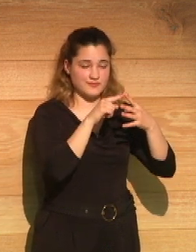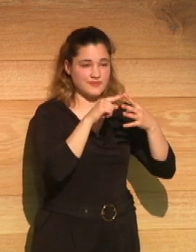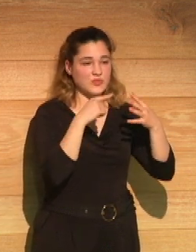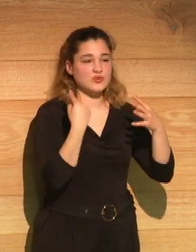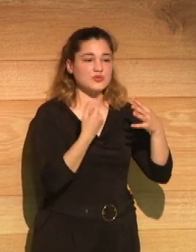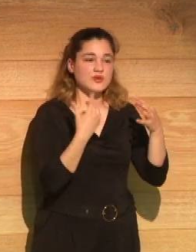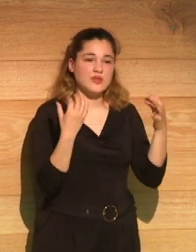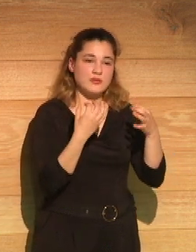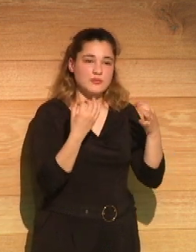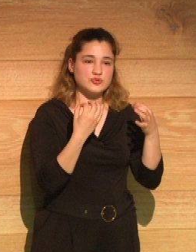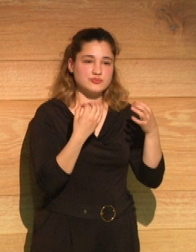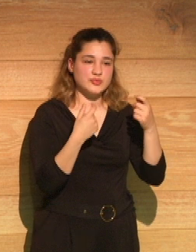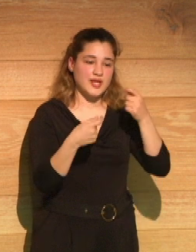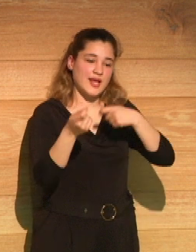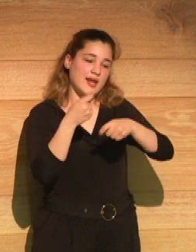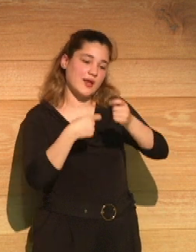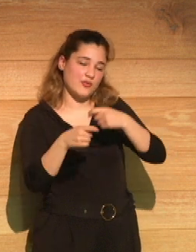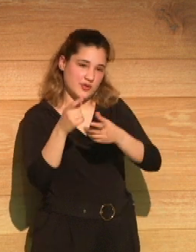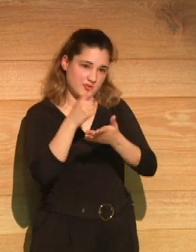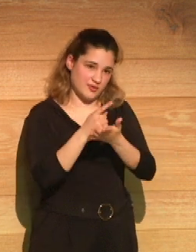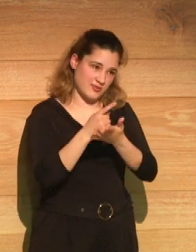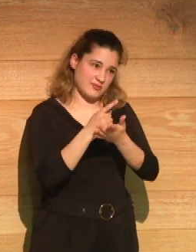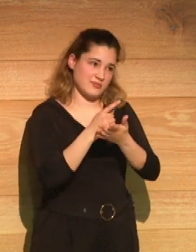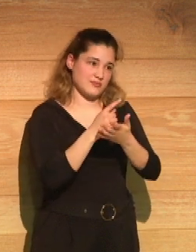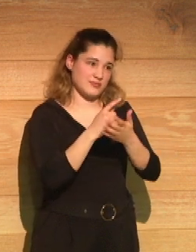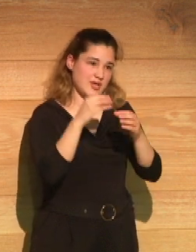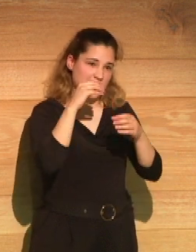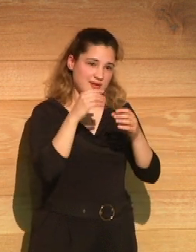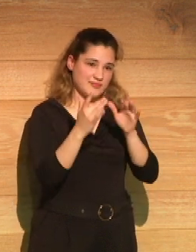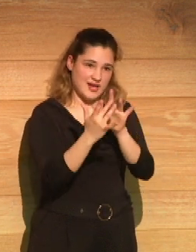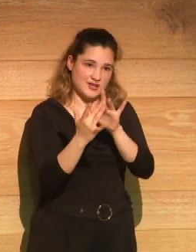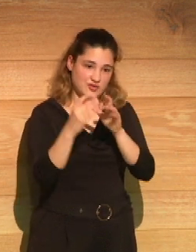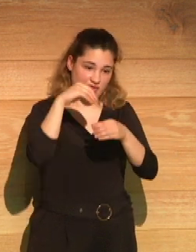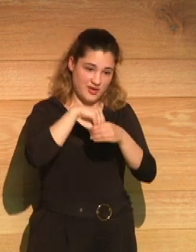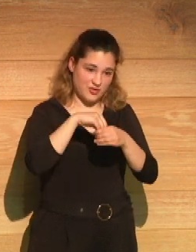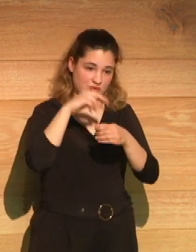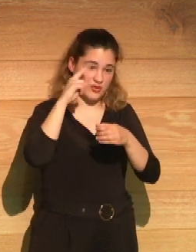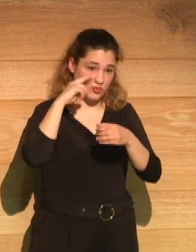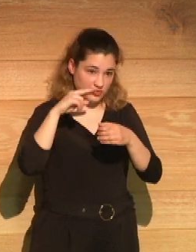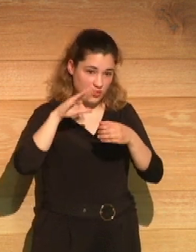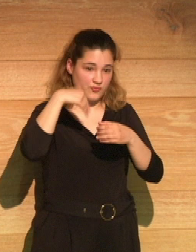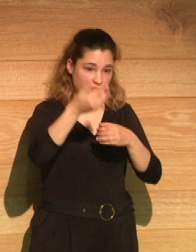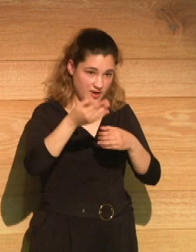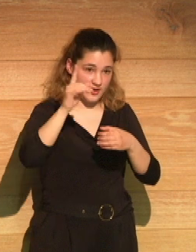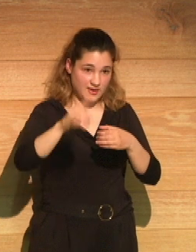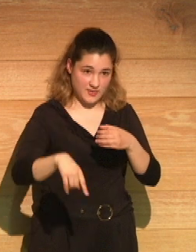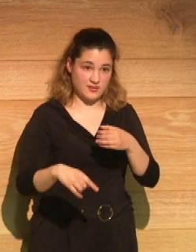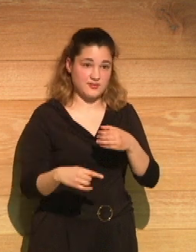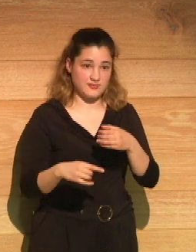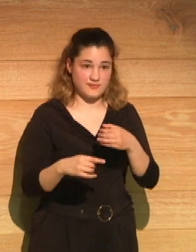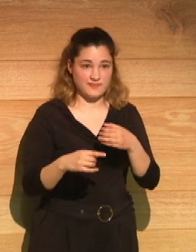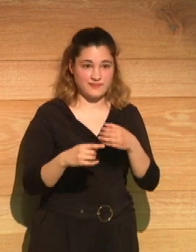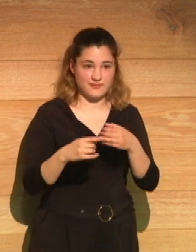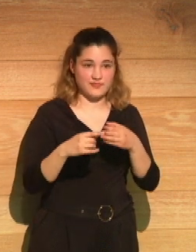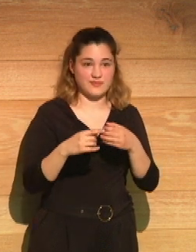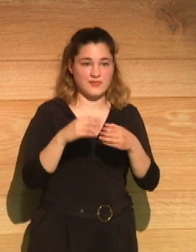debemos renegociar nuestras relaciones dentro y fuera del museo. Renegociar nuestras